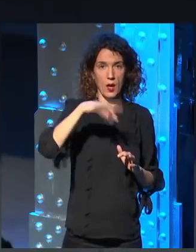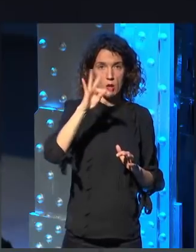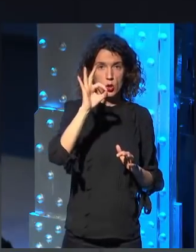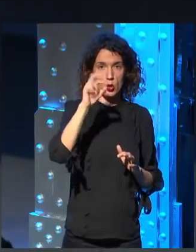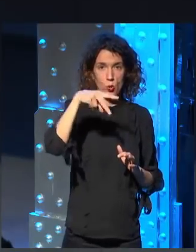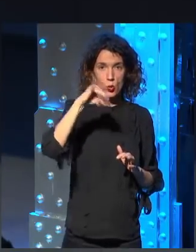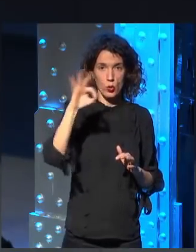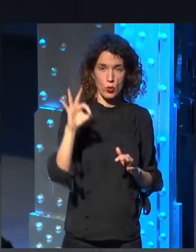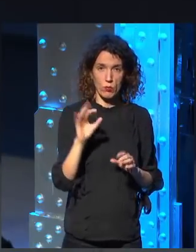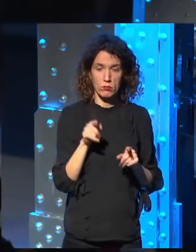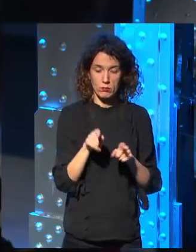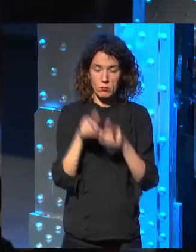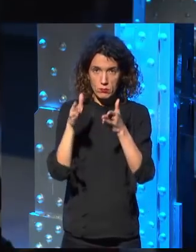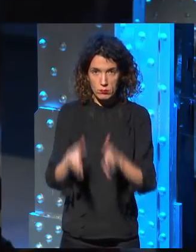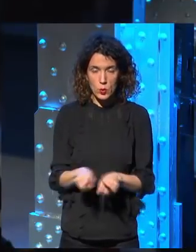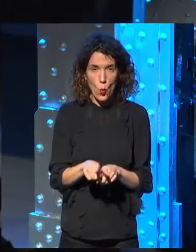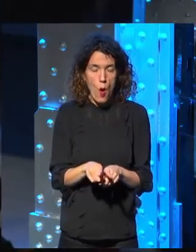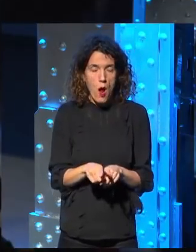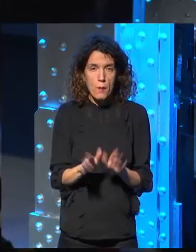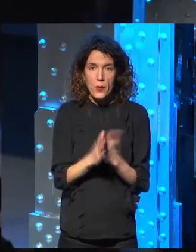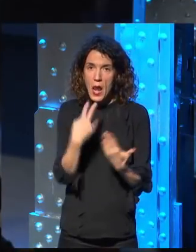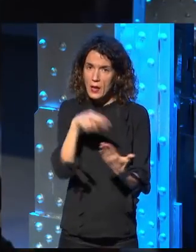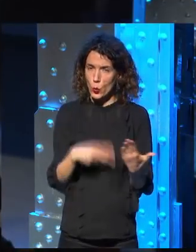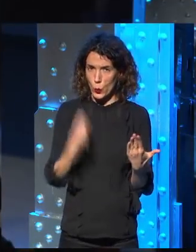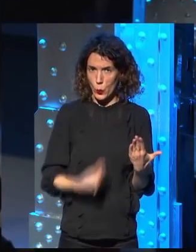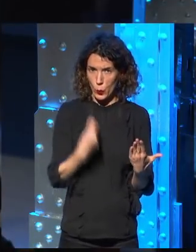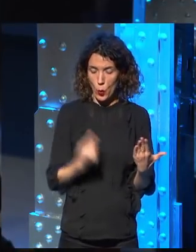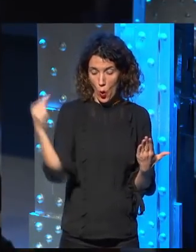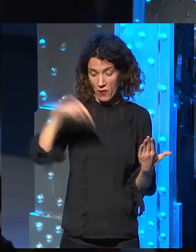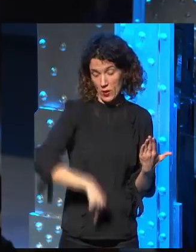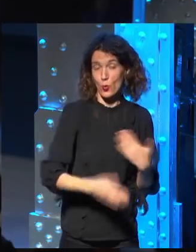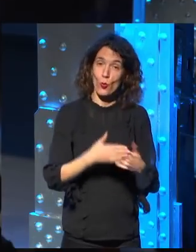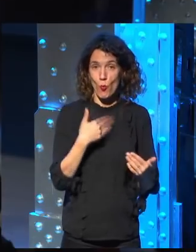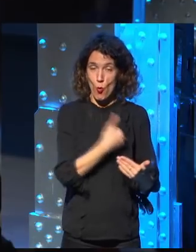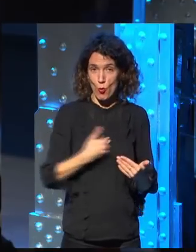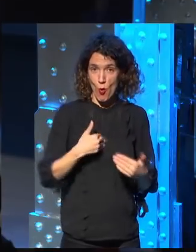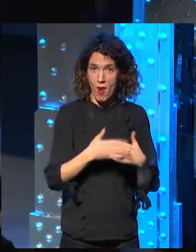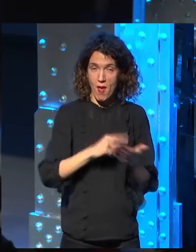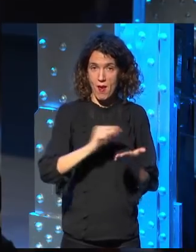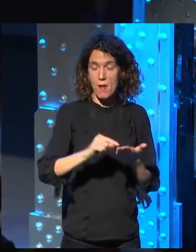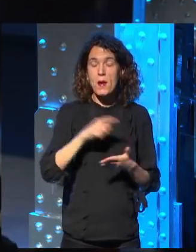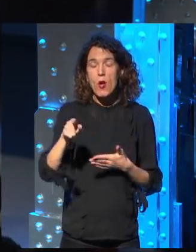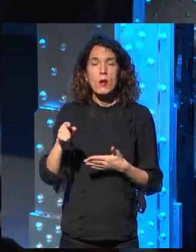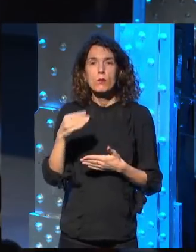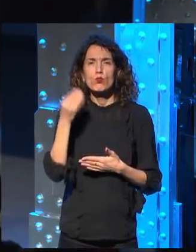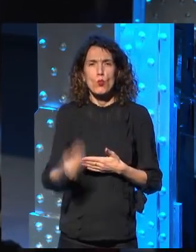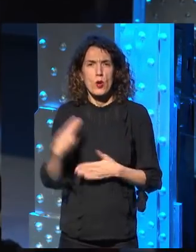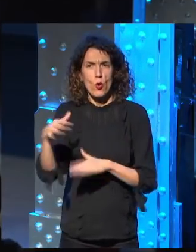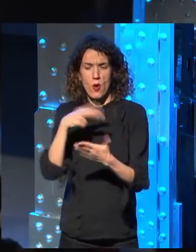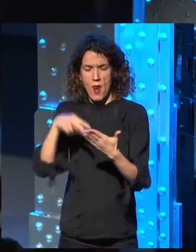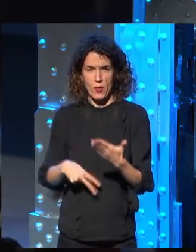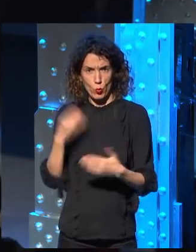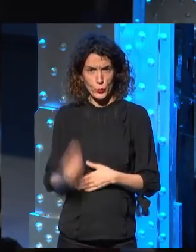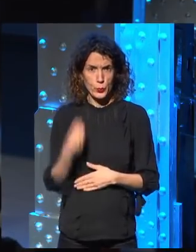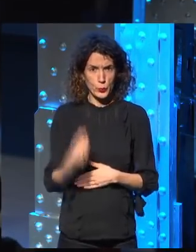de los más brillantes lectores, hoy está aquí como escritor, pero creo que es uno de los más brillantes lectores que yo he